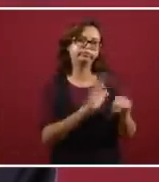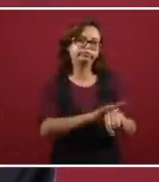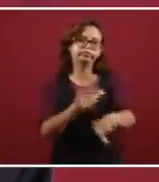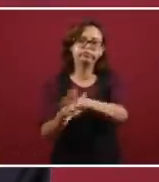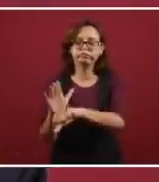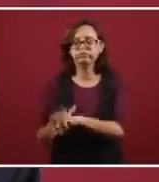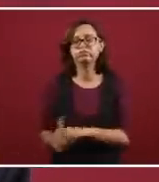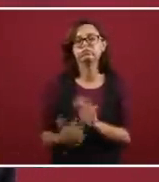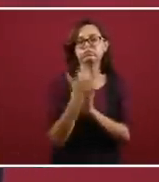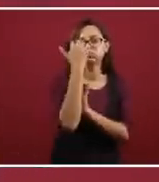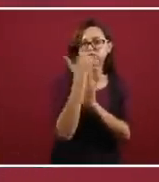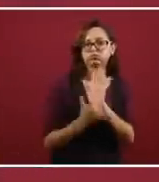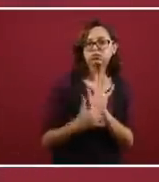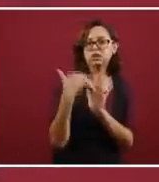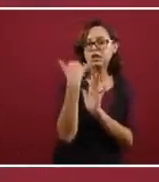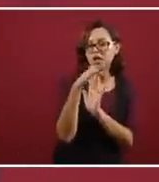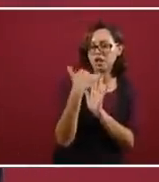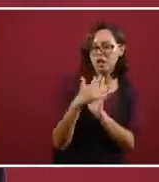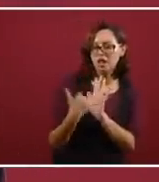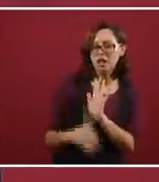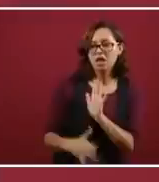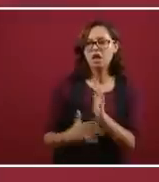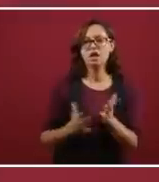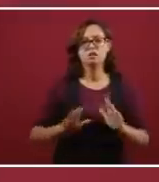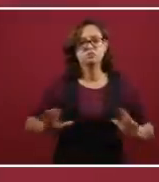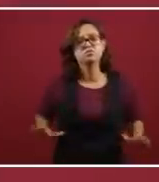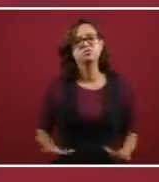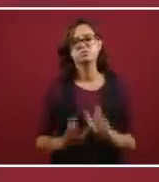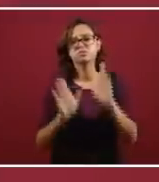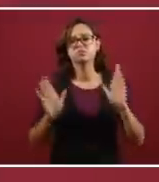textos básicos, fundamentales,